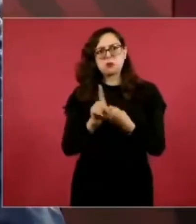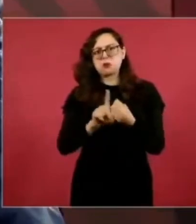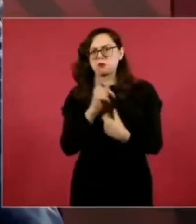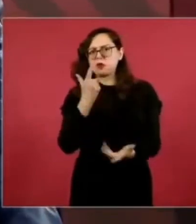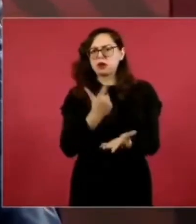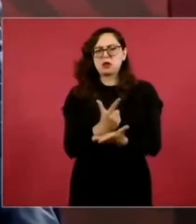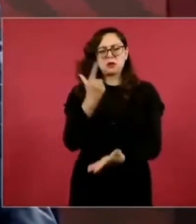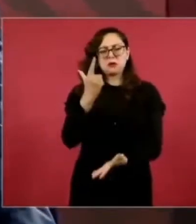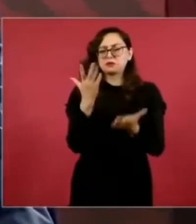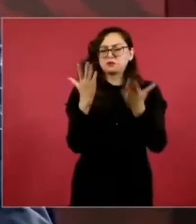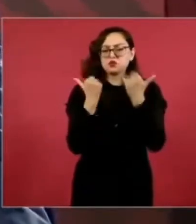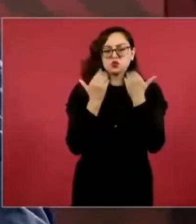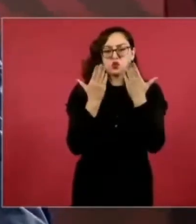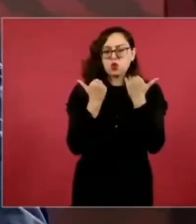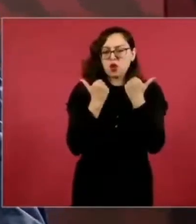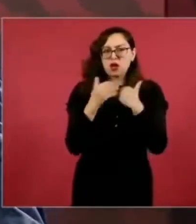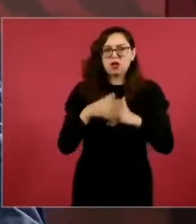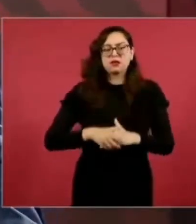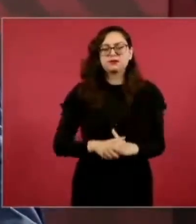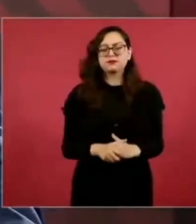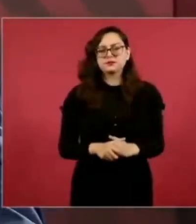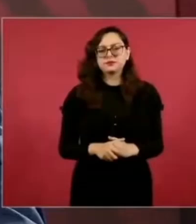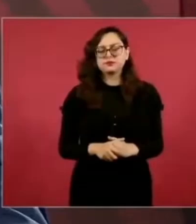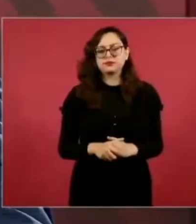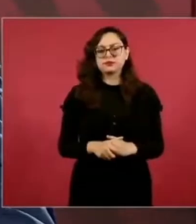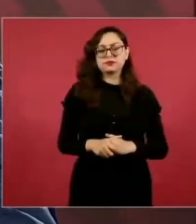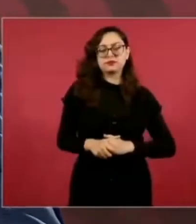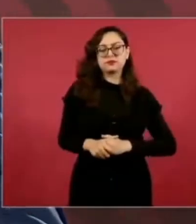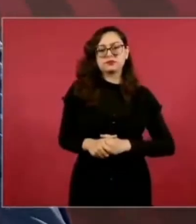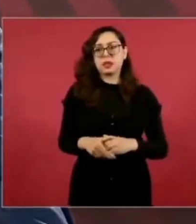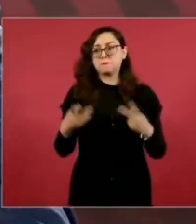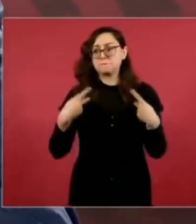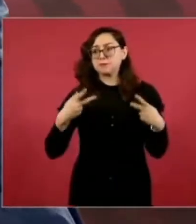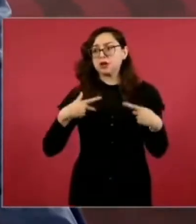sobre todo en lo que tiene que ver con la economía popular.